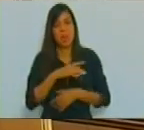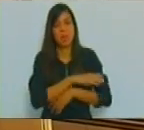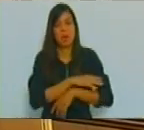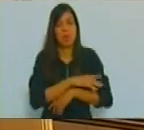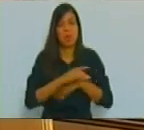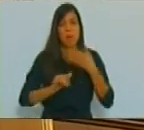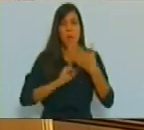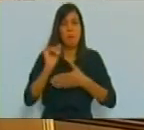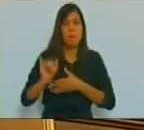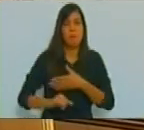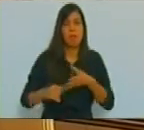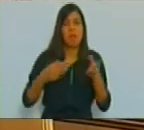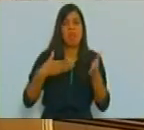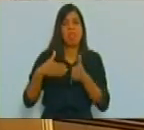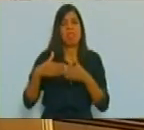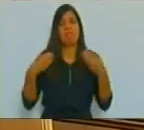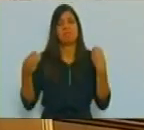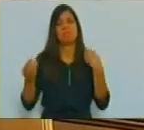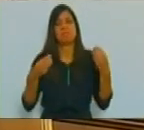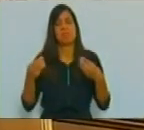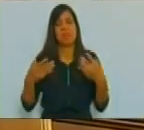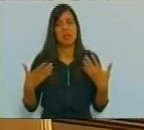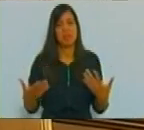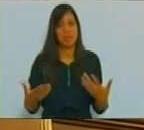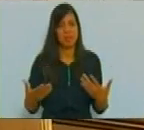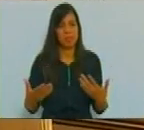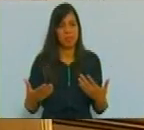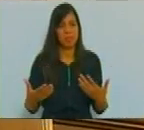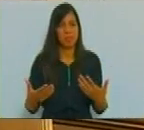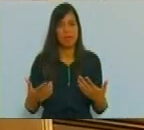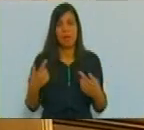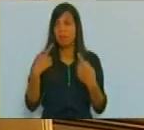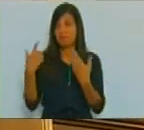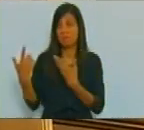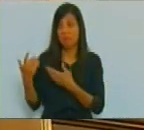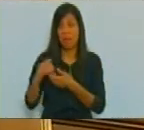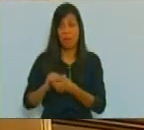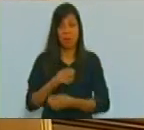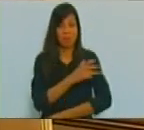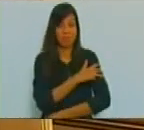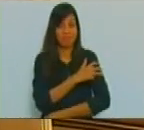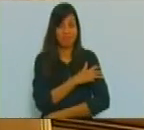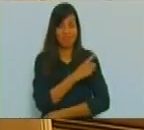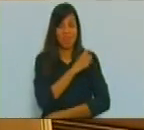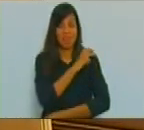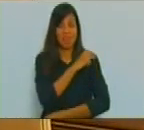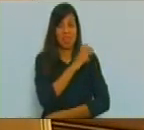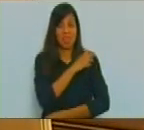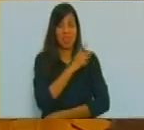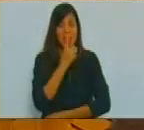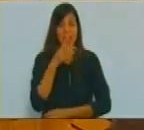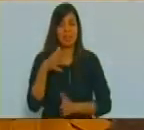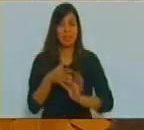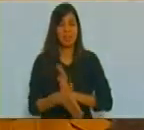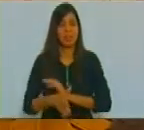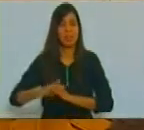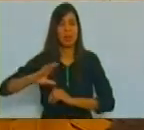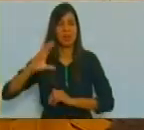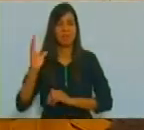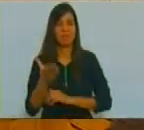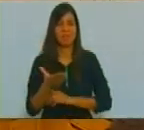que está en su fase ricamente camarada a fernando soto rojas ya lo que le queda es estar emitiendo sanciones que son